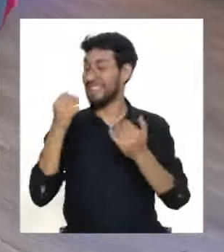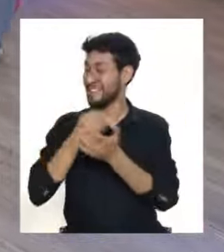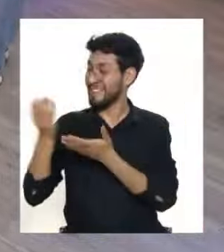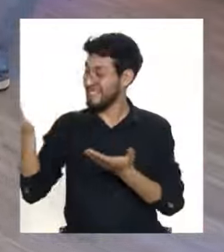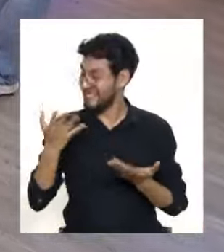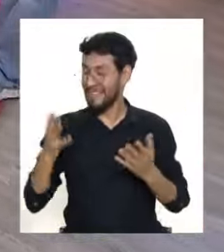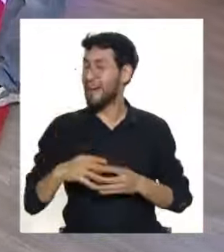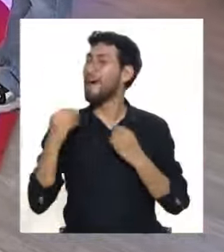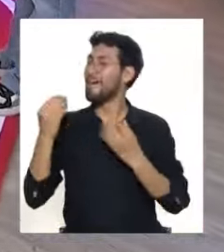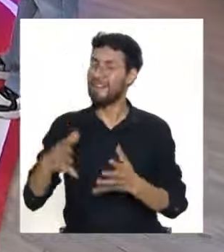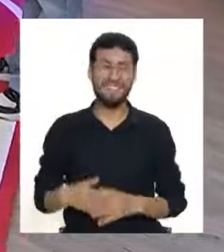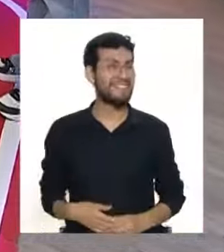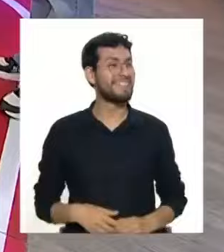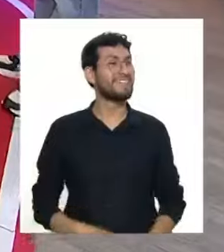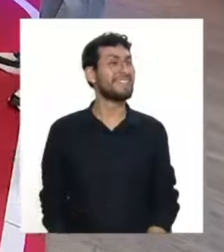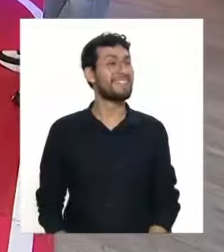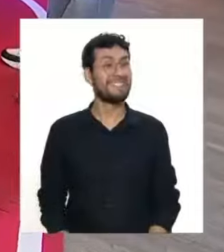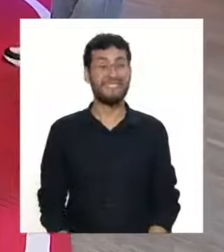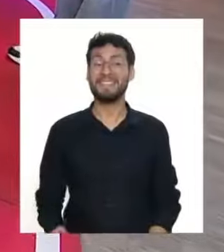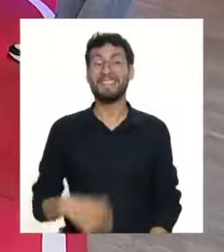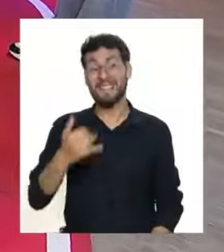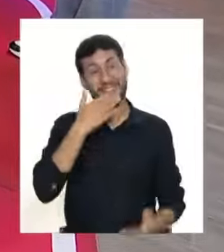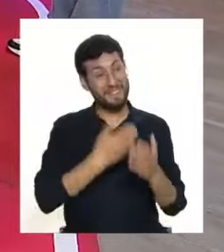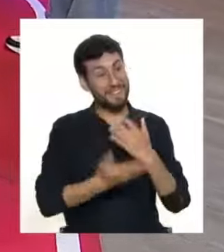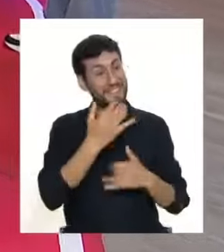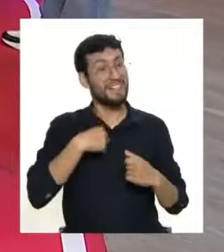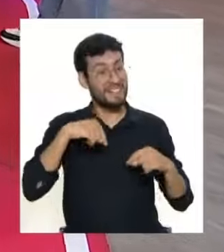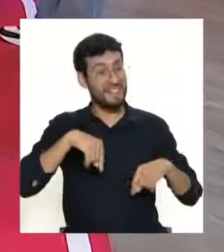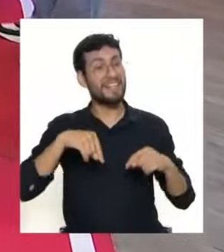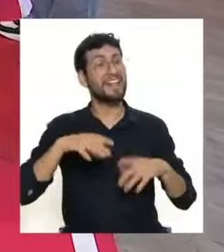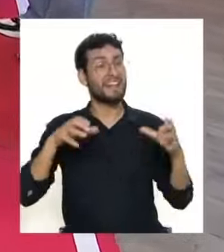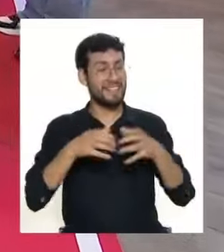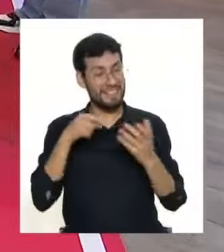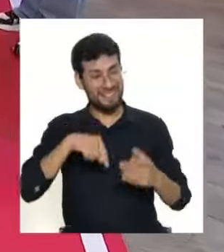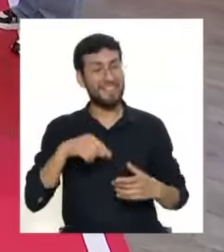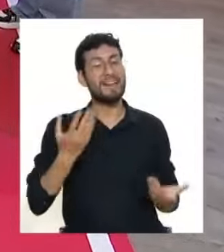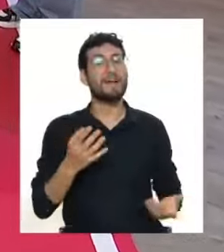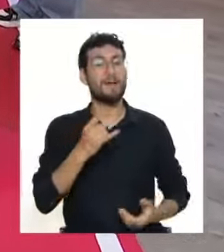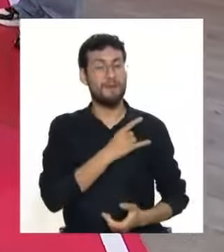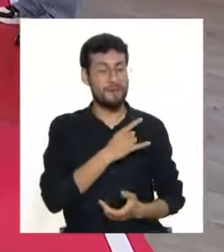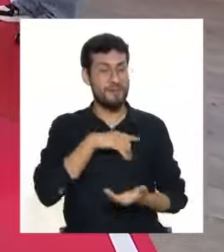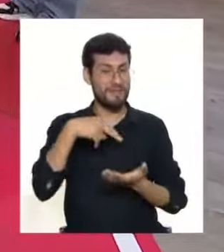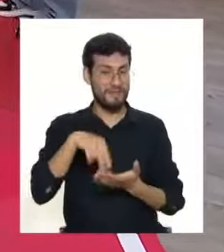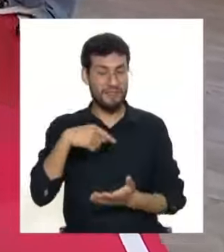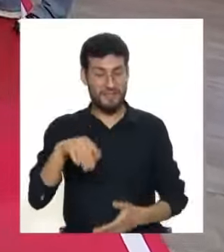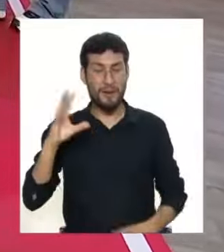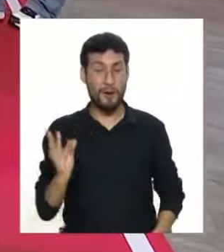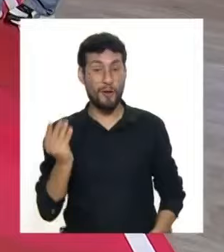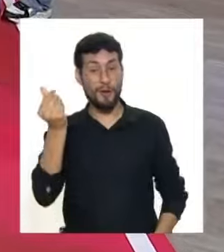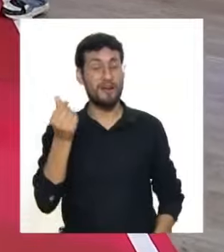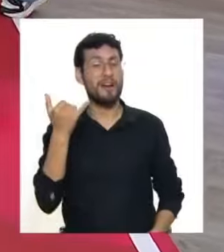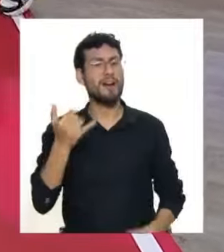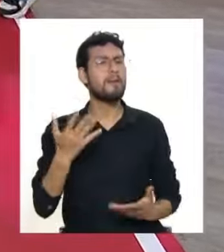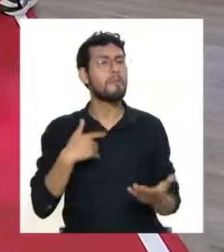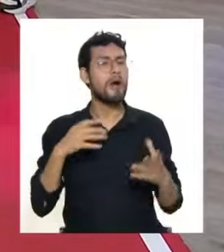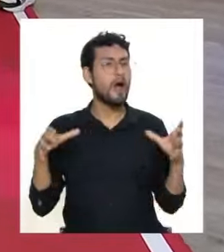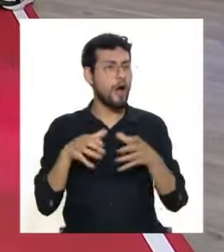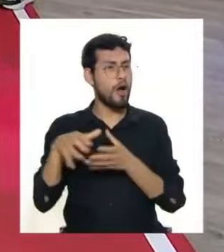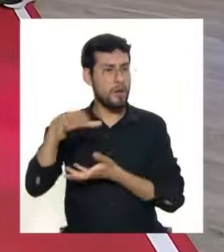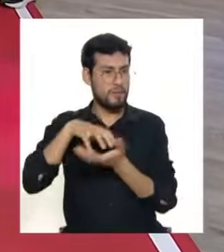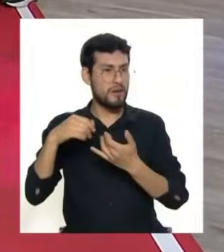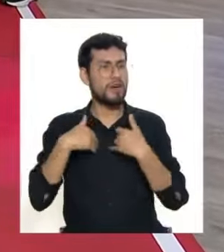¡Bienvenidos, chicos! ¡Bienvenidos, chicos! Bueno, nosotros somos el elenco de danzas peruanas de la UPC. Hoy día le venimos a presentar un pequeño mix que